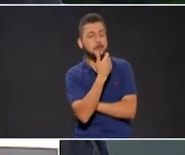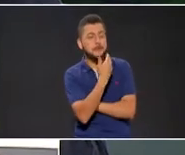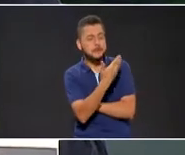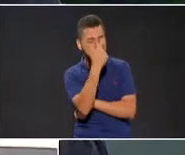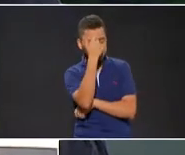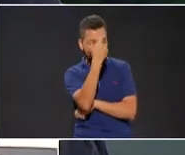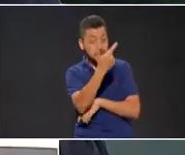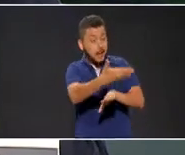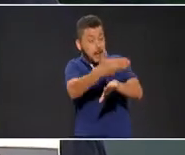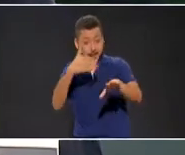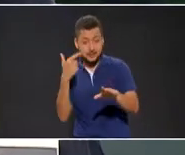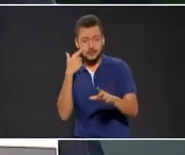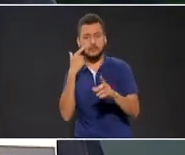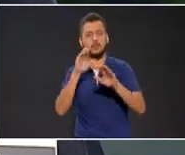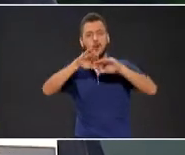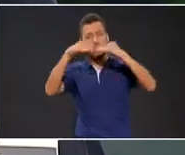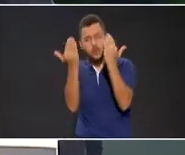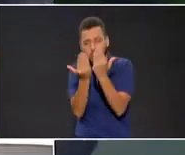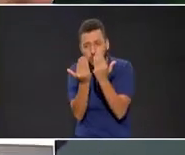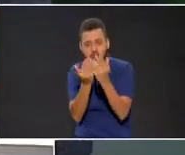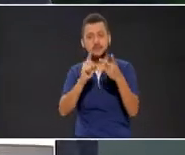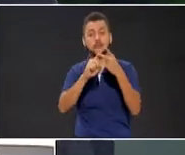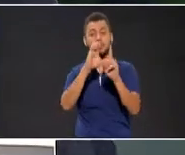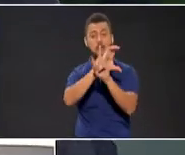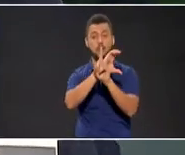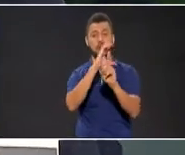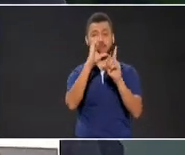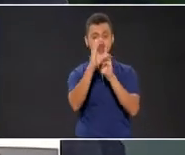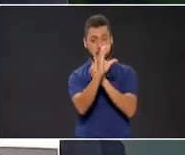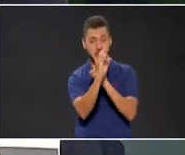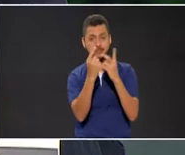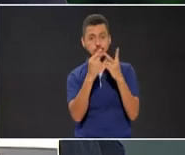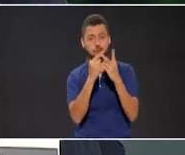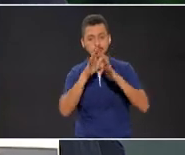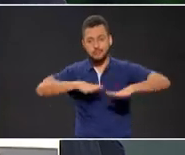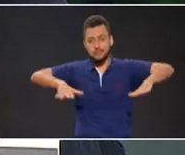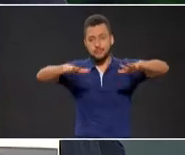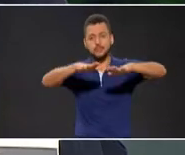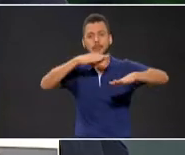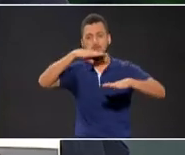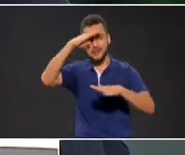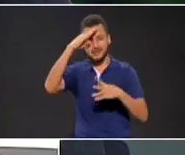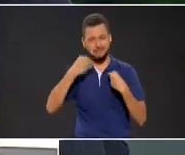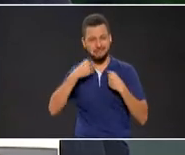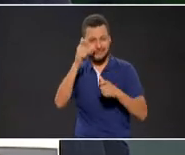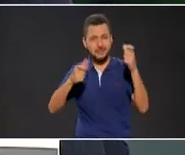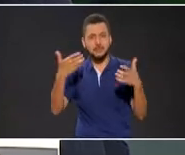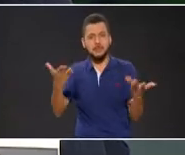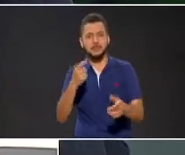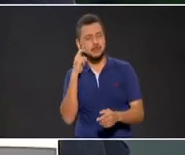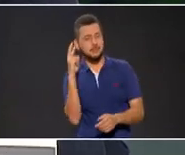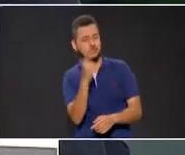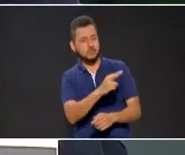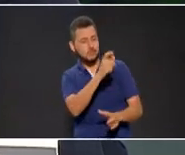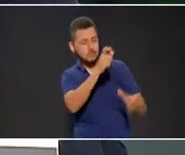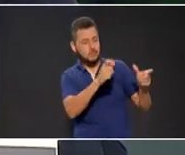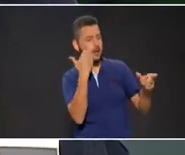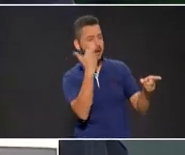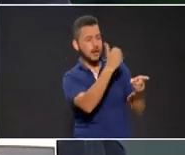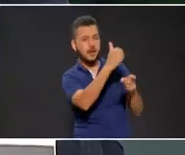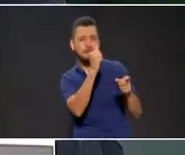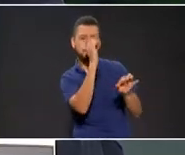que debe existir en una sociedad como la nuestra para buscar terminar dijéramos por la vía que debe ser estos problemas de